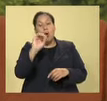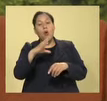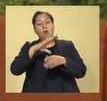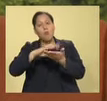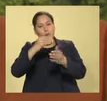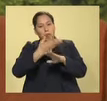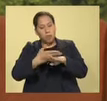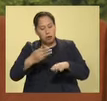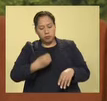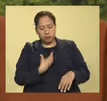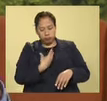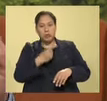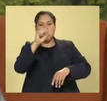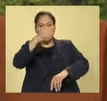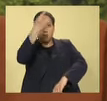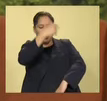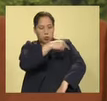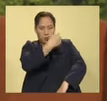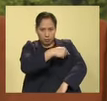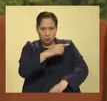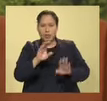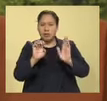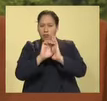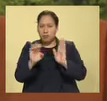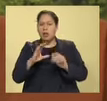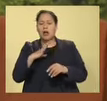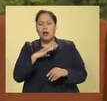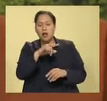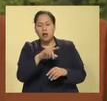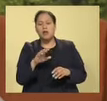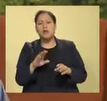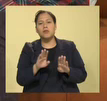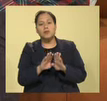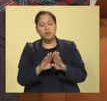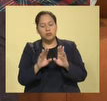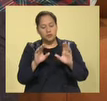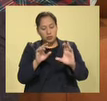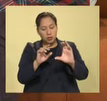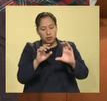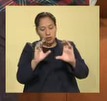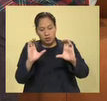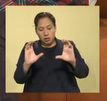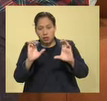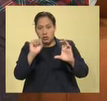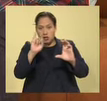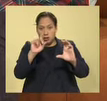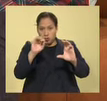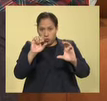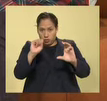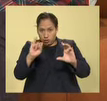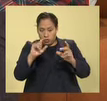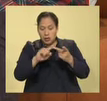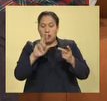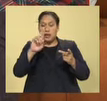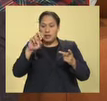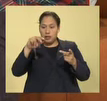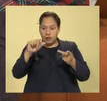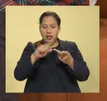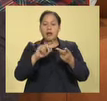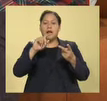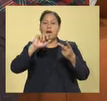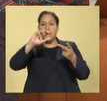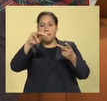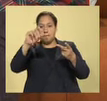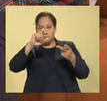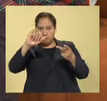acidosis tubular renal, porque hay diferentes tipos. Hay acidosis tubular renal proximal, distal, hay una que es mixta, que se